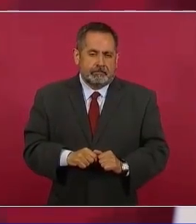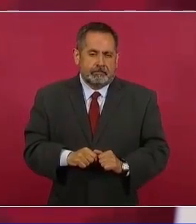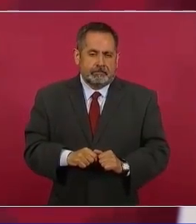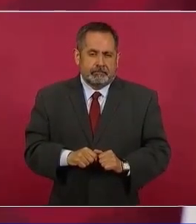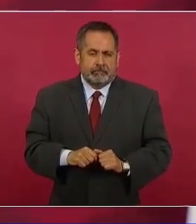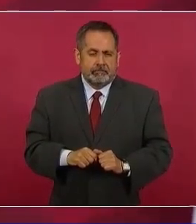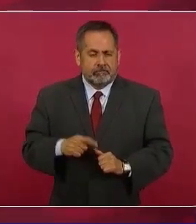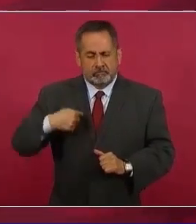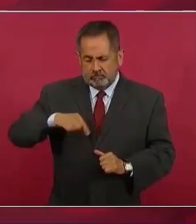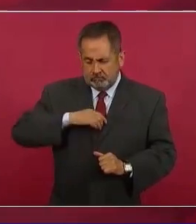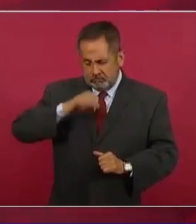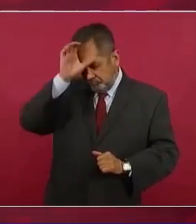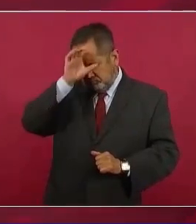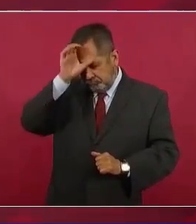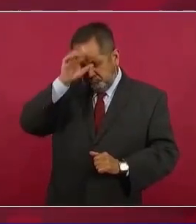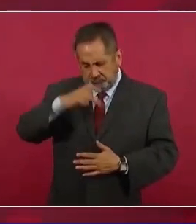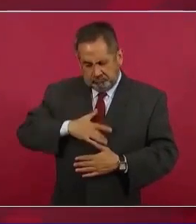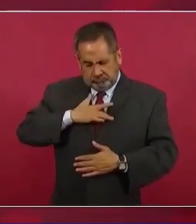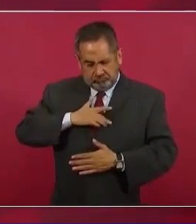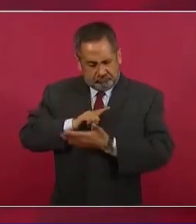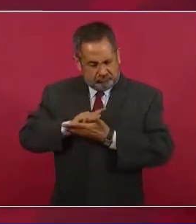Además de estar bien con nuestra conciencia,